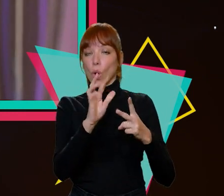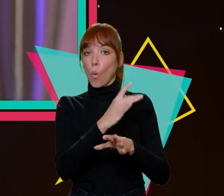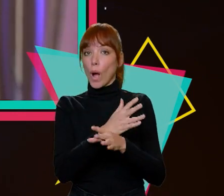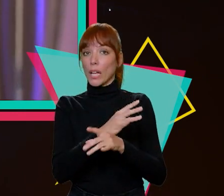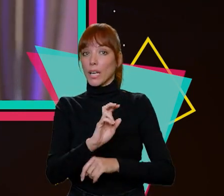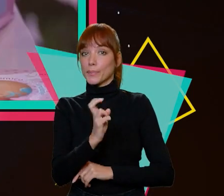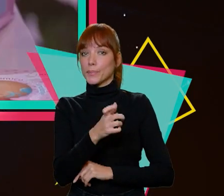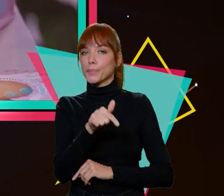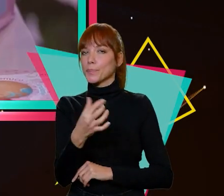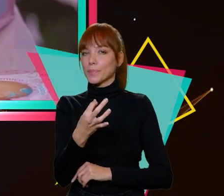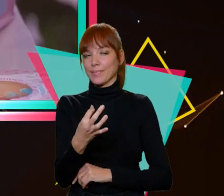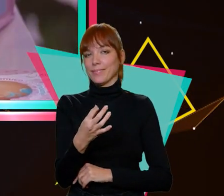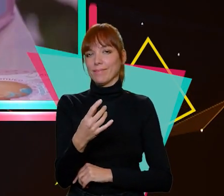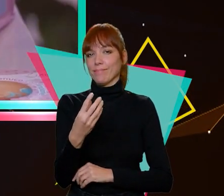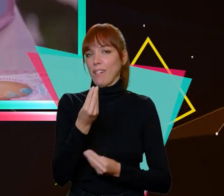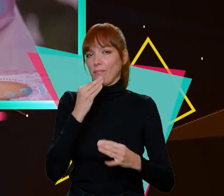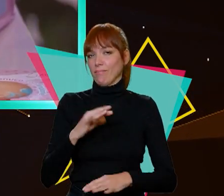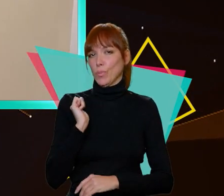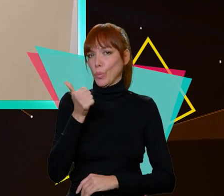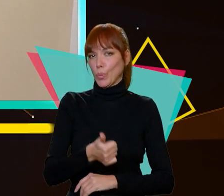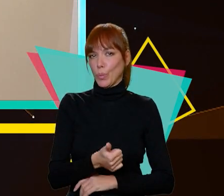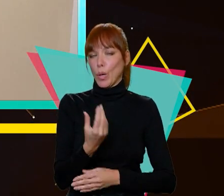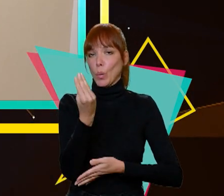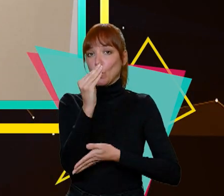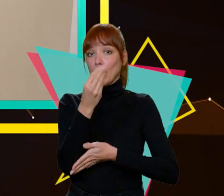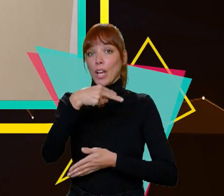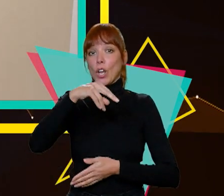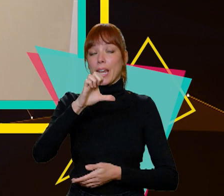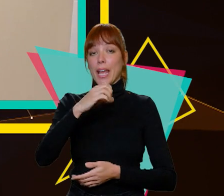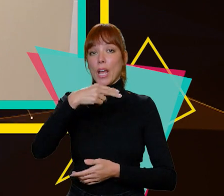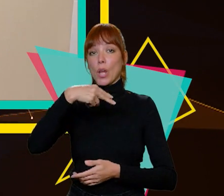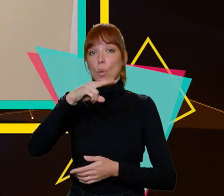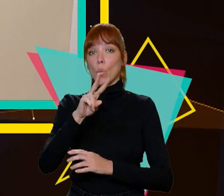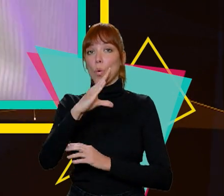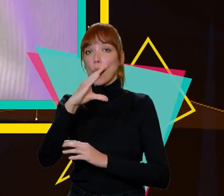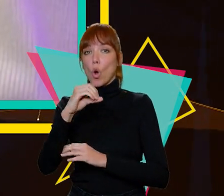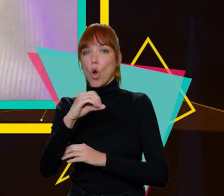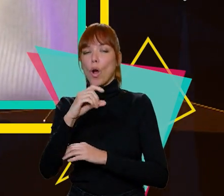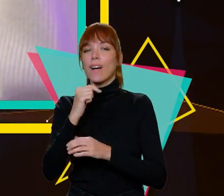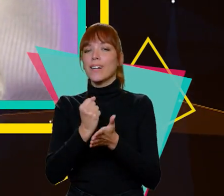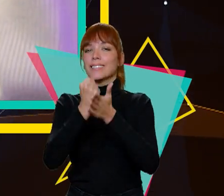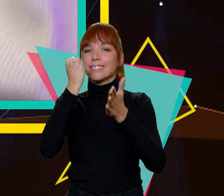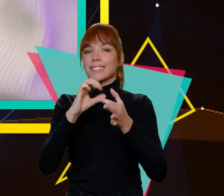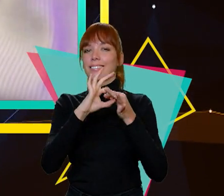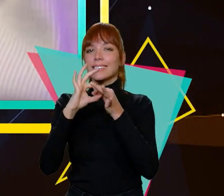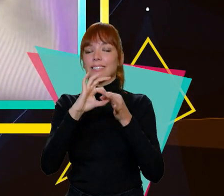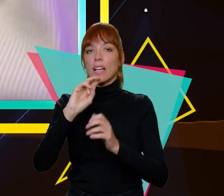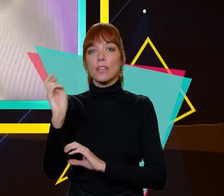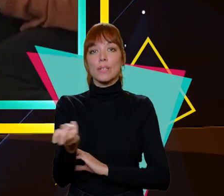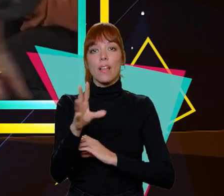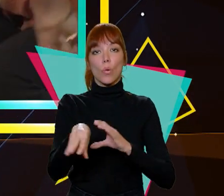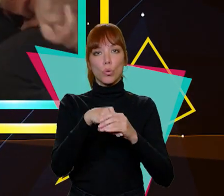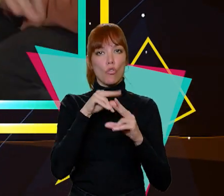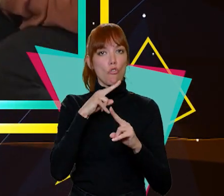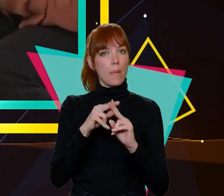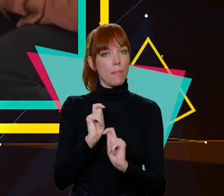El siguiente juguete forma parte de los clásicos. Desde Nenuco han lanzado una línea de muñecos llamada Diversidad